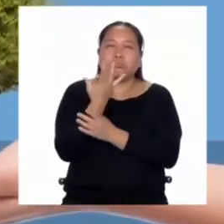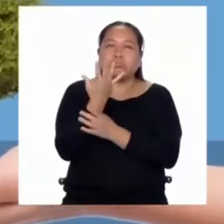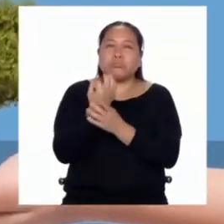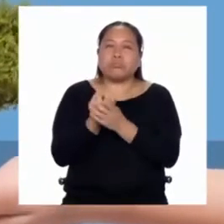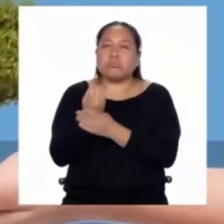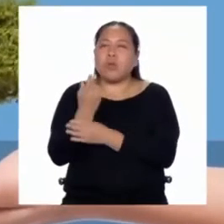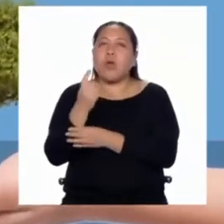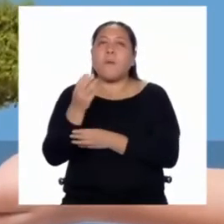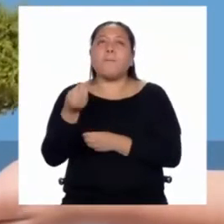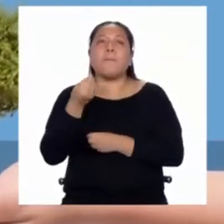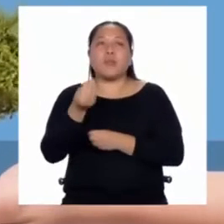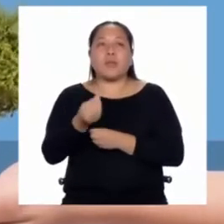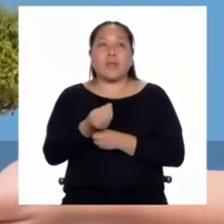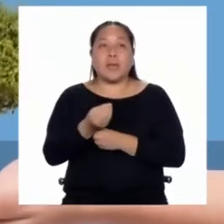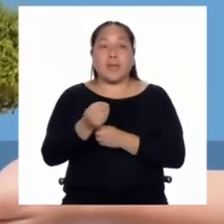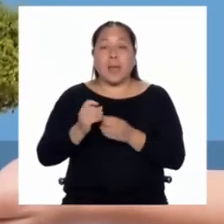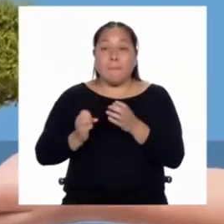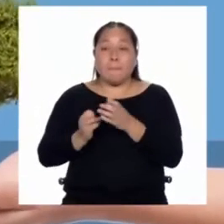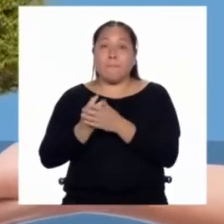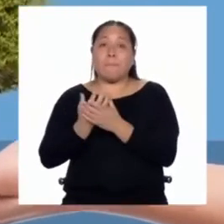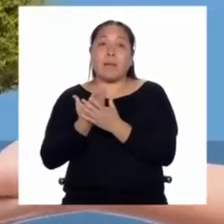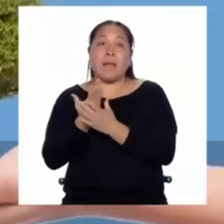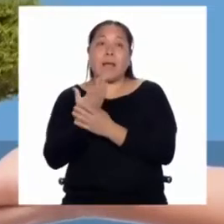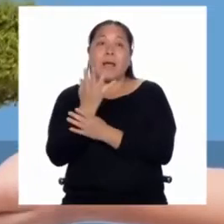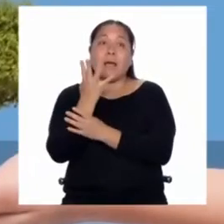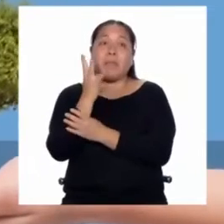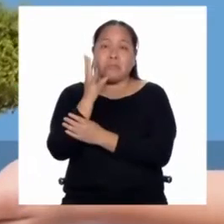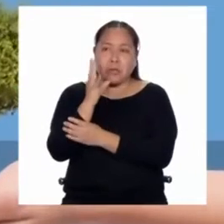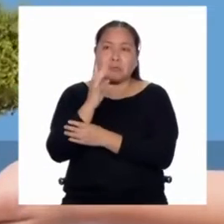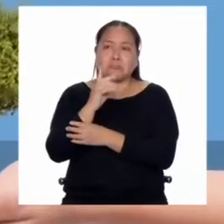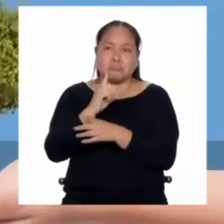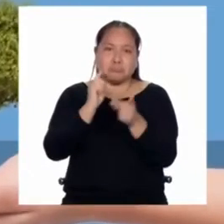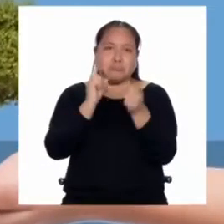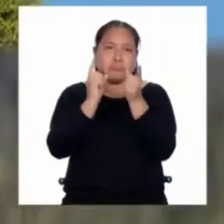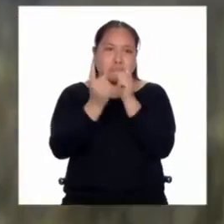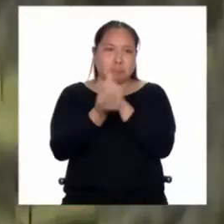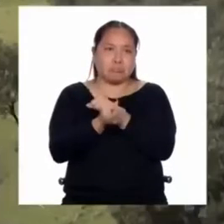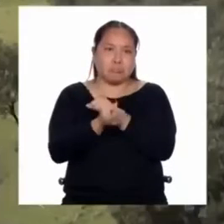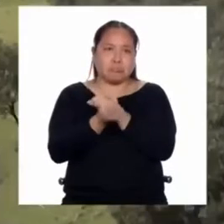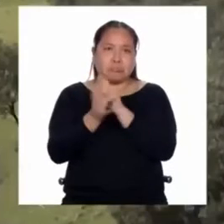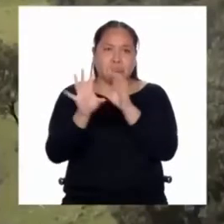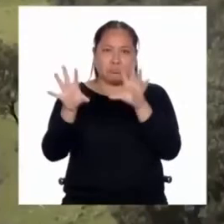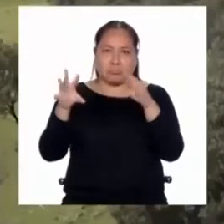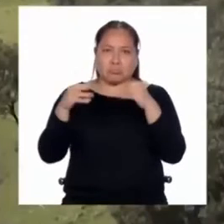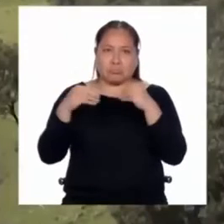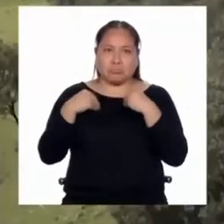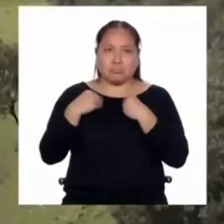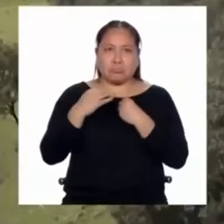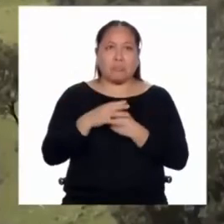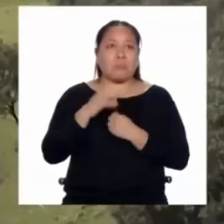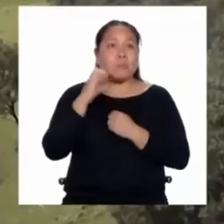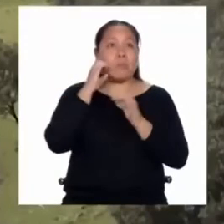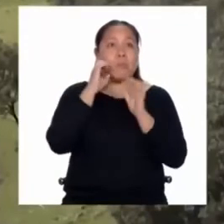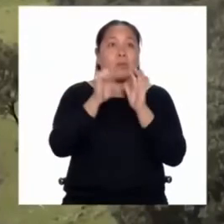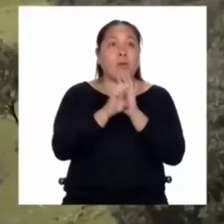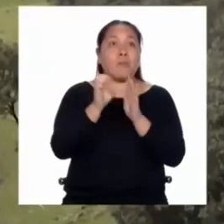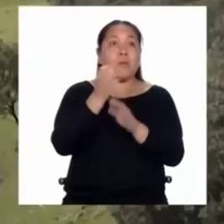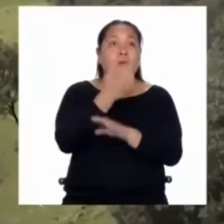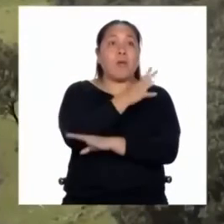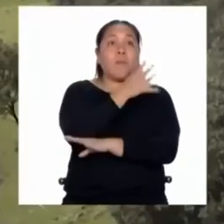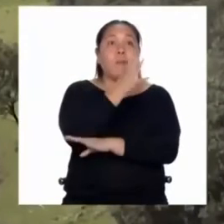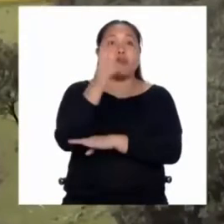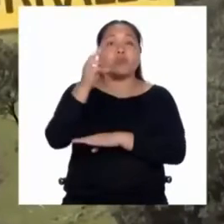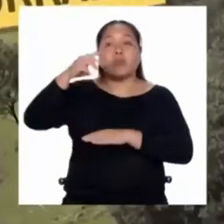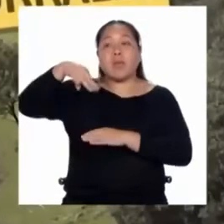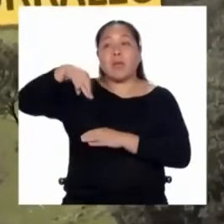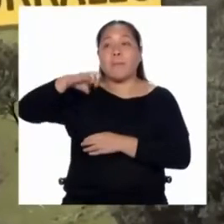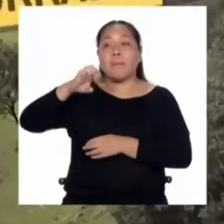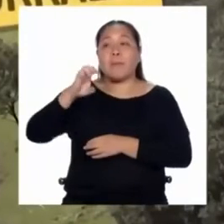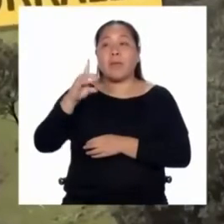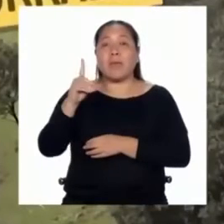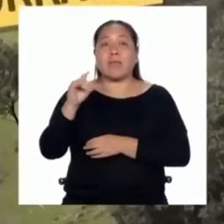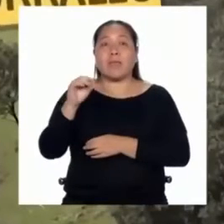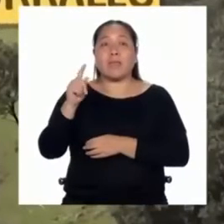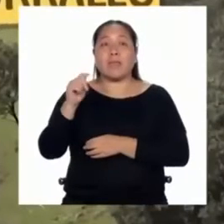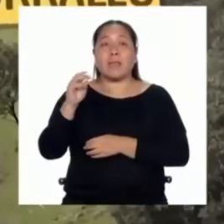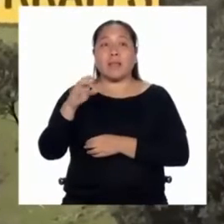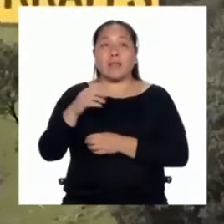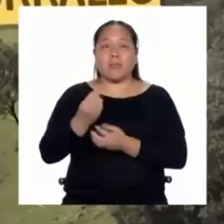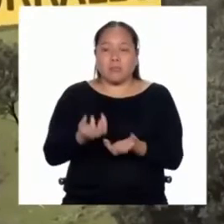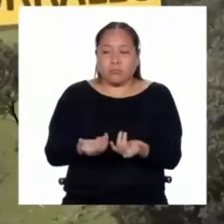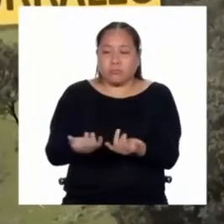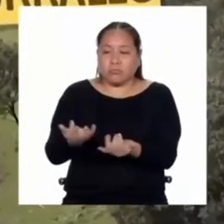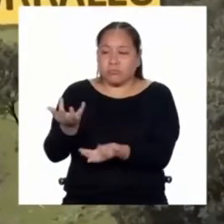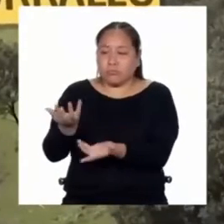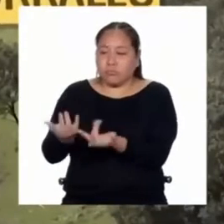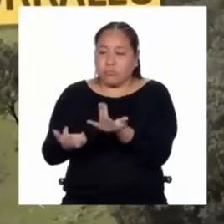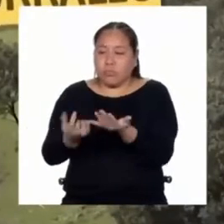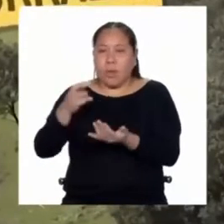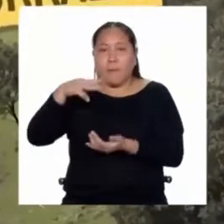plantas crecen y desarrollan mecanismos de adaptación. Por ejemplo, el bosque mediterráneo está compuesto por matorrales.